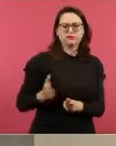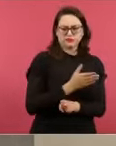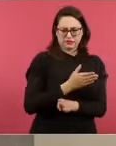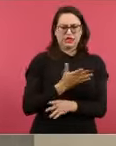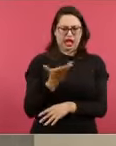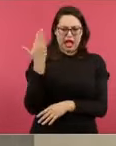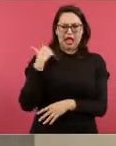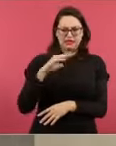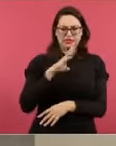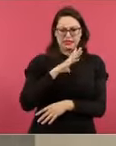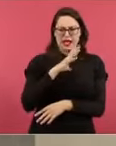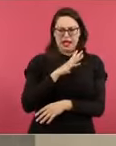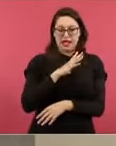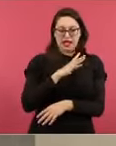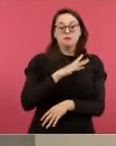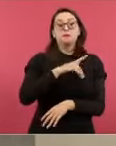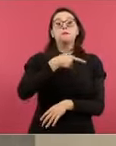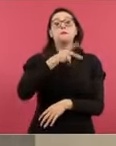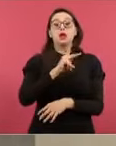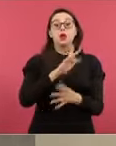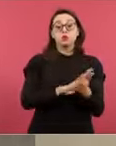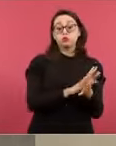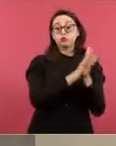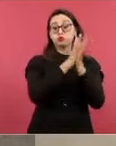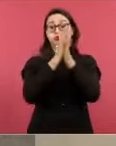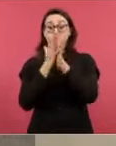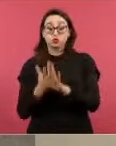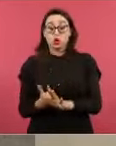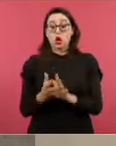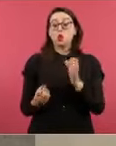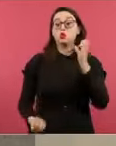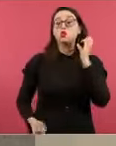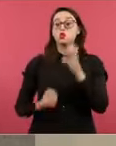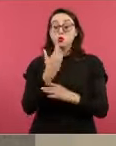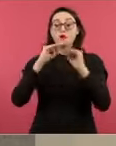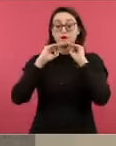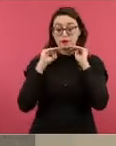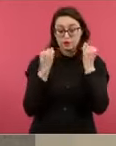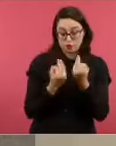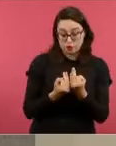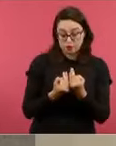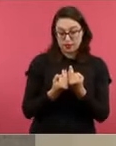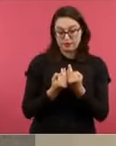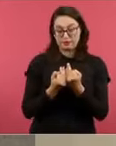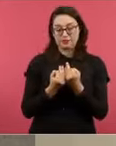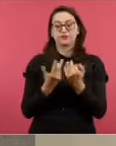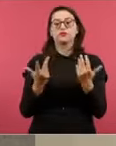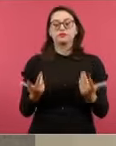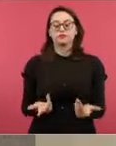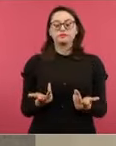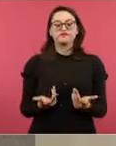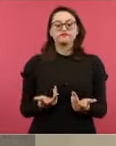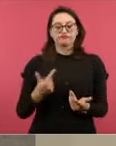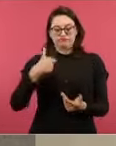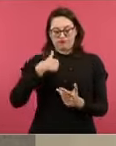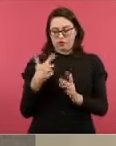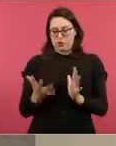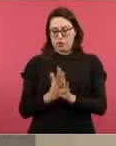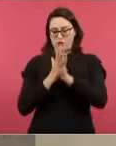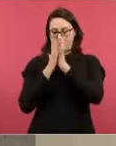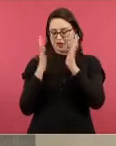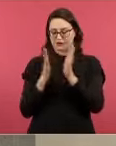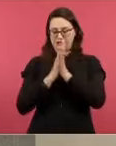fortuna de que me invitaran a participar, envolverle un texto propio para los niños, un